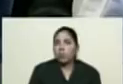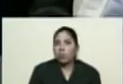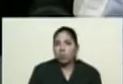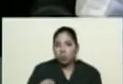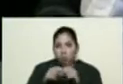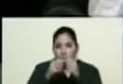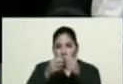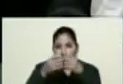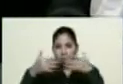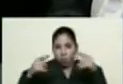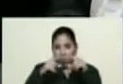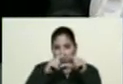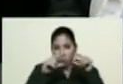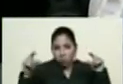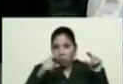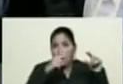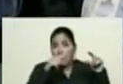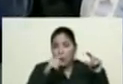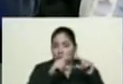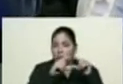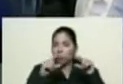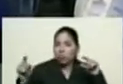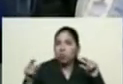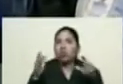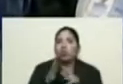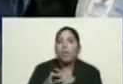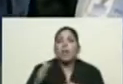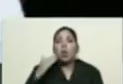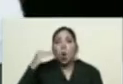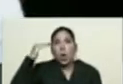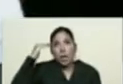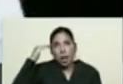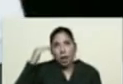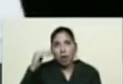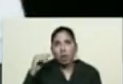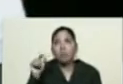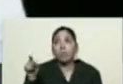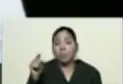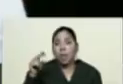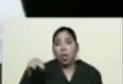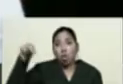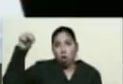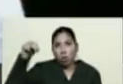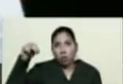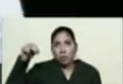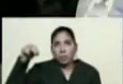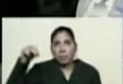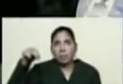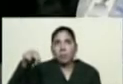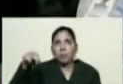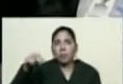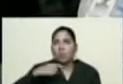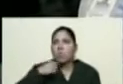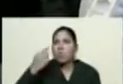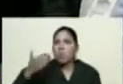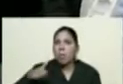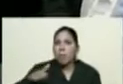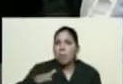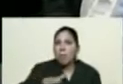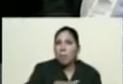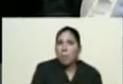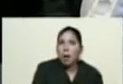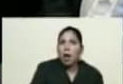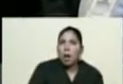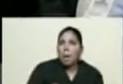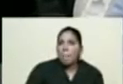perverso. En este caso sobre Corea, la República Democrática, Corea del Norte, se han muerto no sé cuántos pescadores,